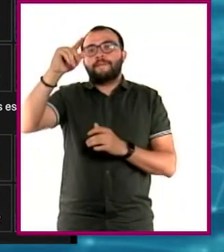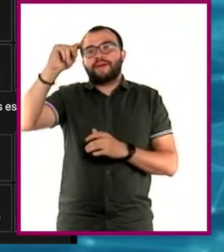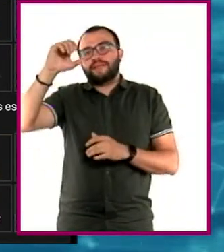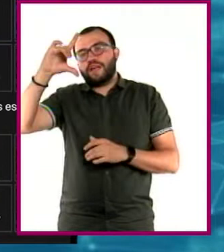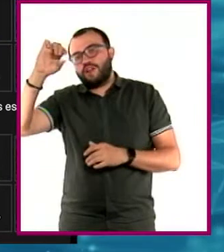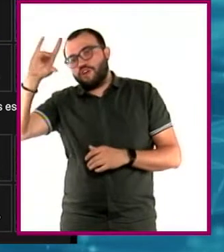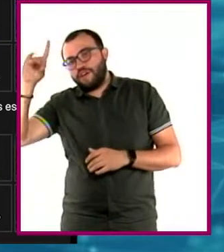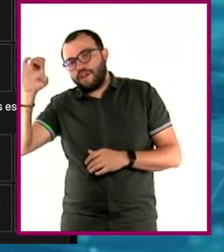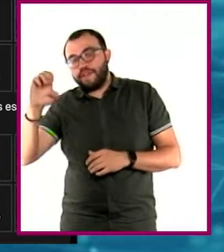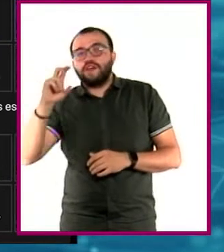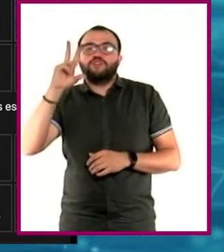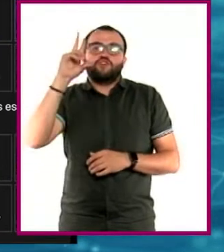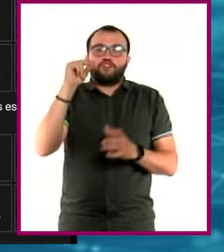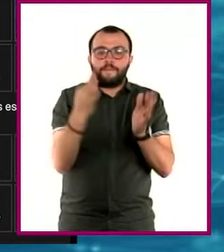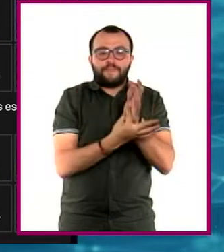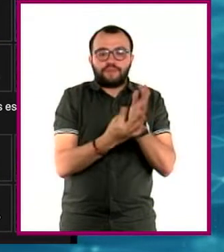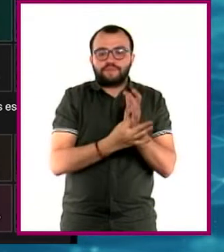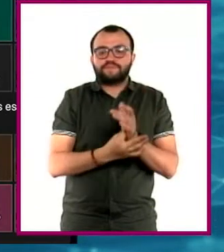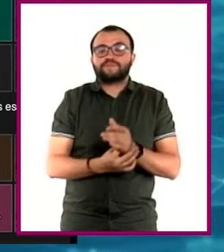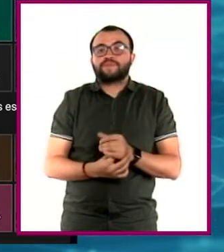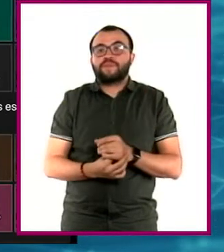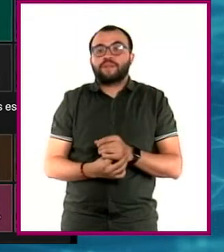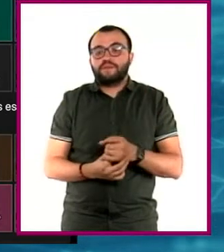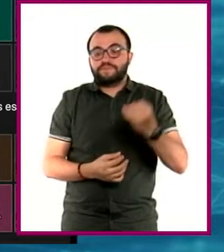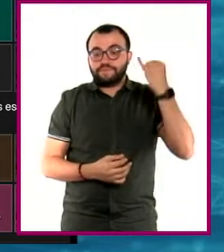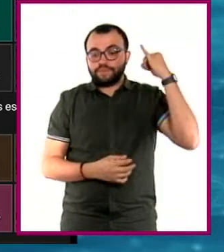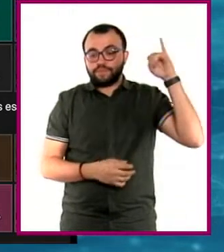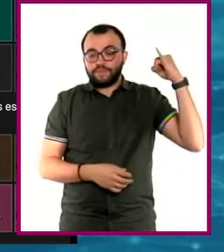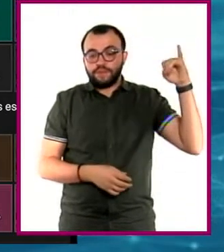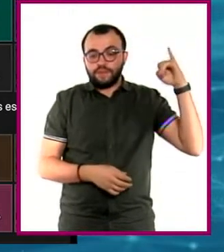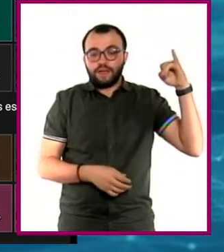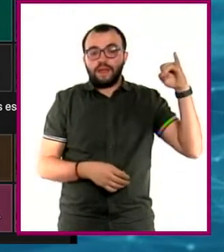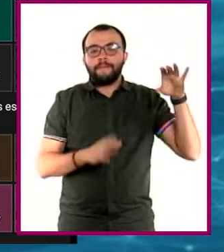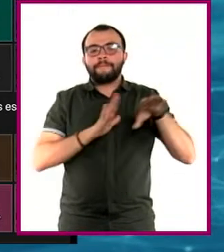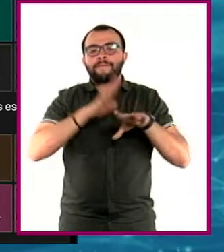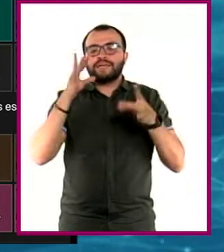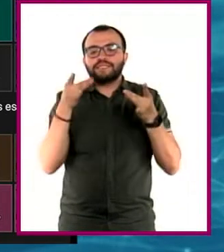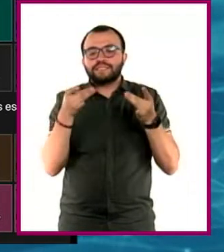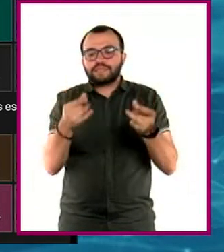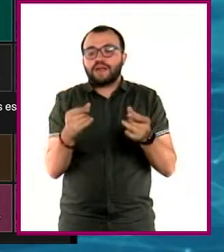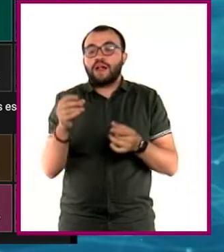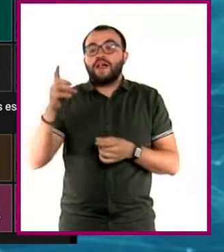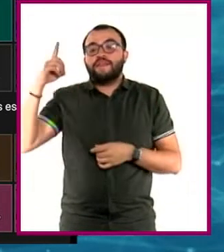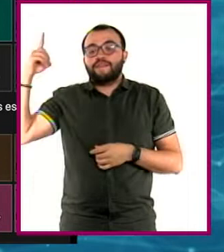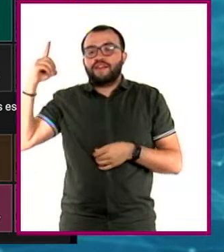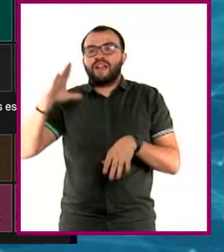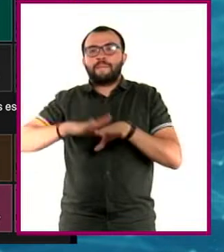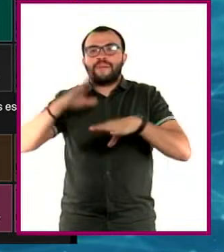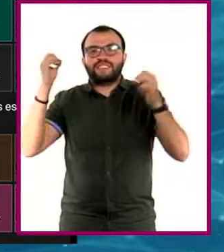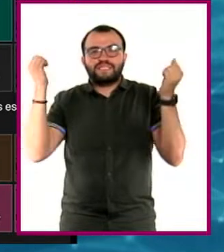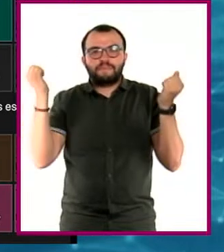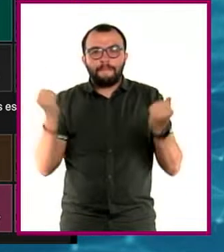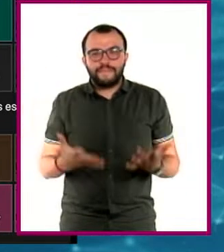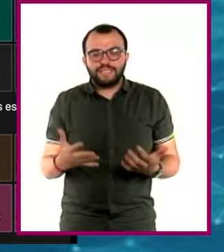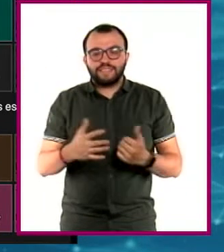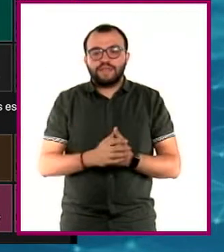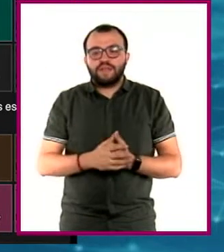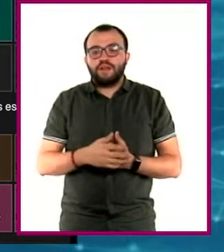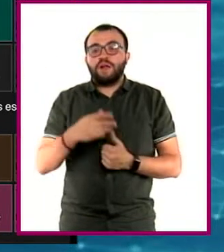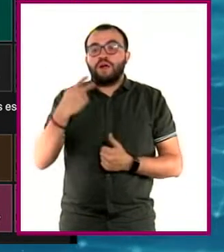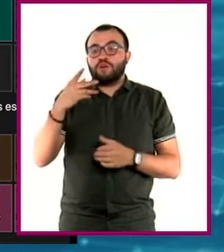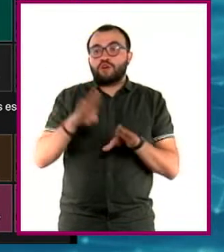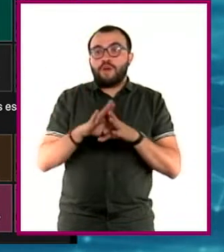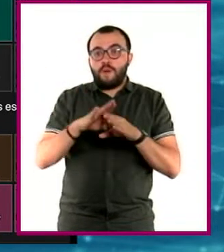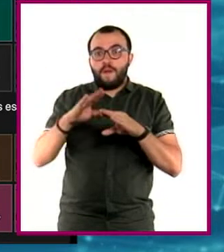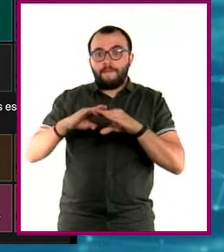metales. A la izquierda se encuentran los más ligeros y a la derecha los más pesados, es decir, su masa molar va en